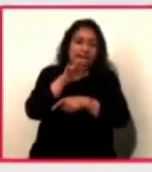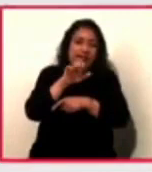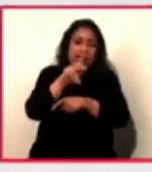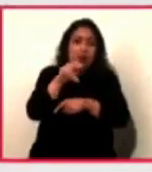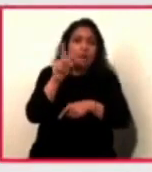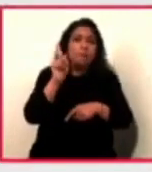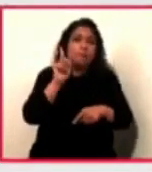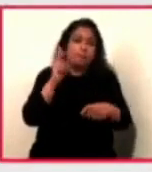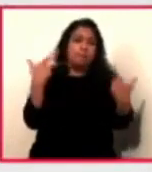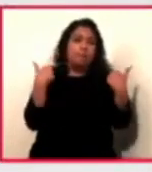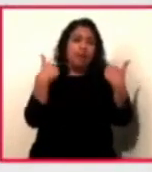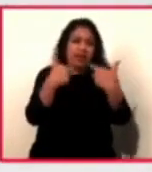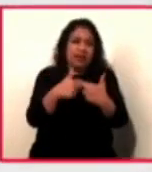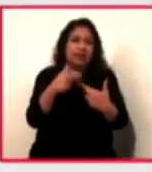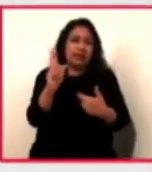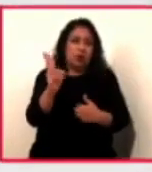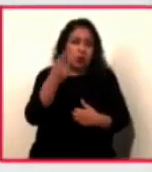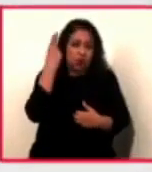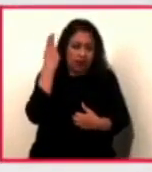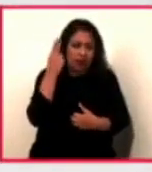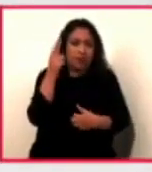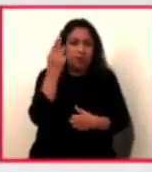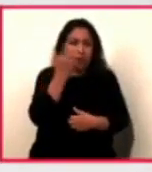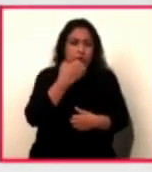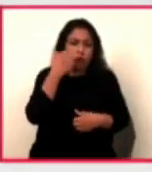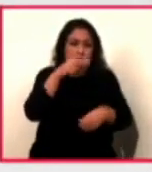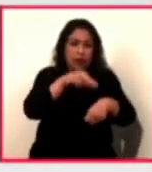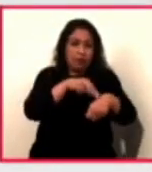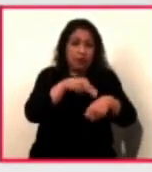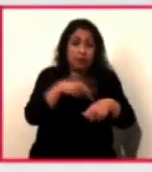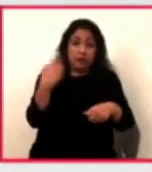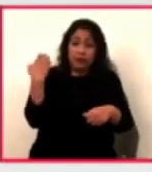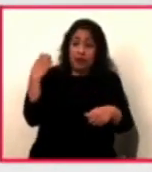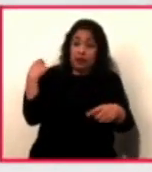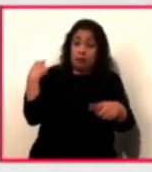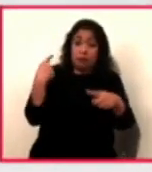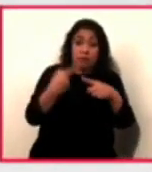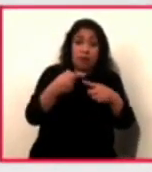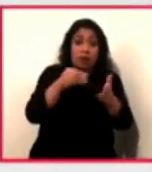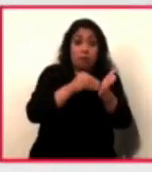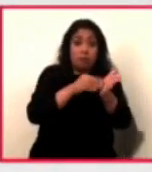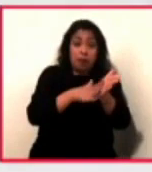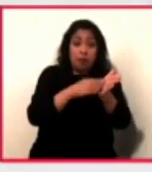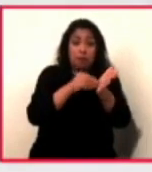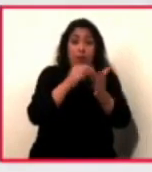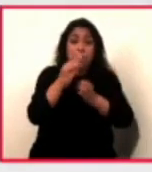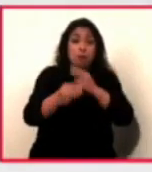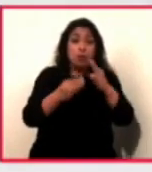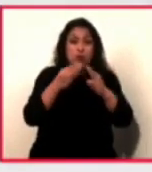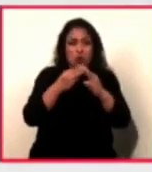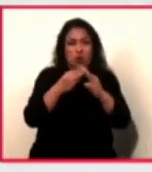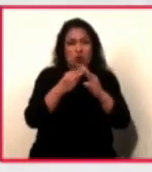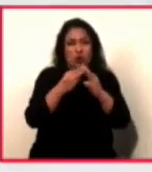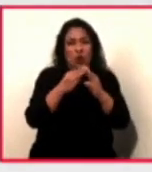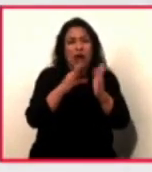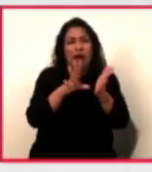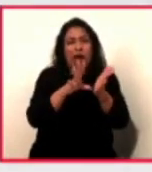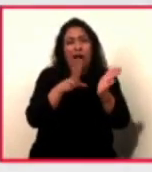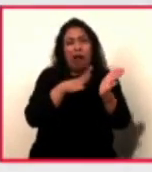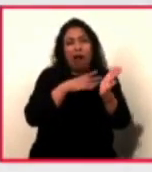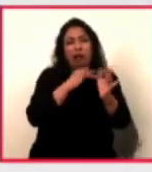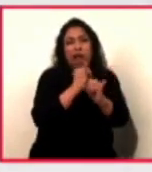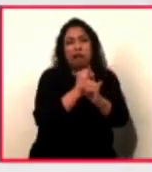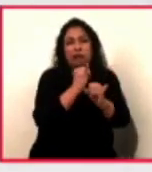UNAM. Desde enero a la fecha, se encuentran registrados en el mundo, en el sitio de Clinical Trials, es uno de los sitios